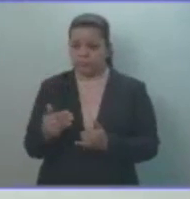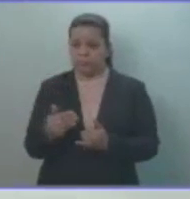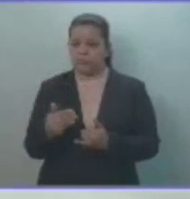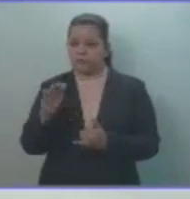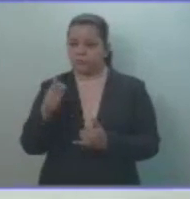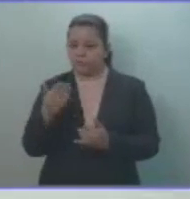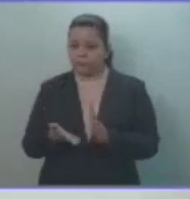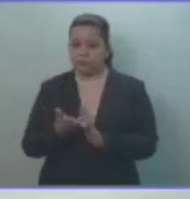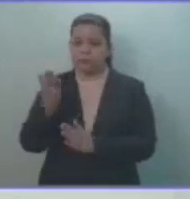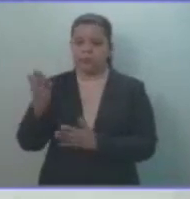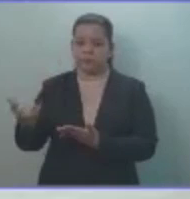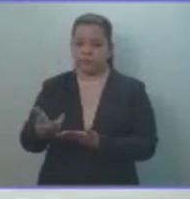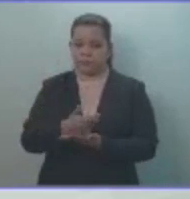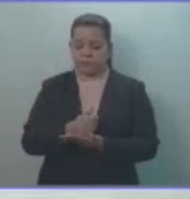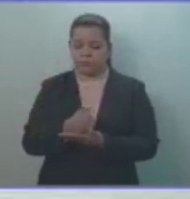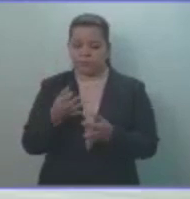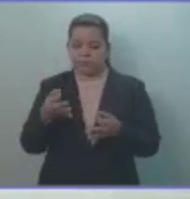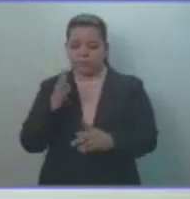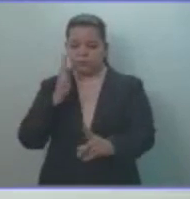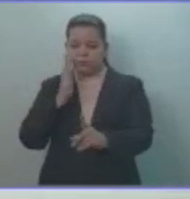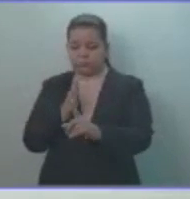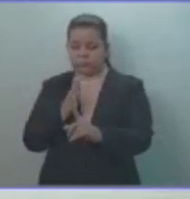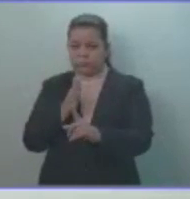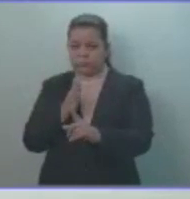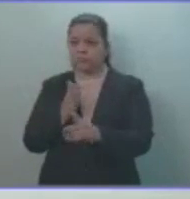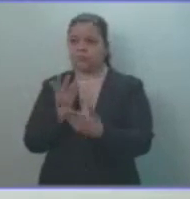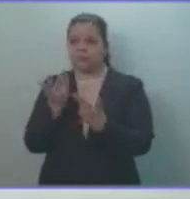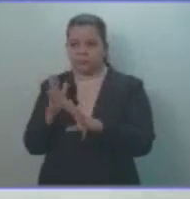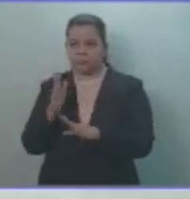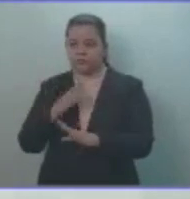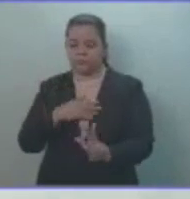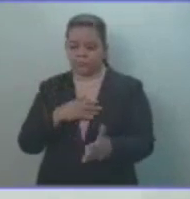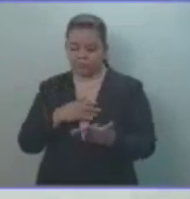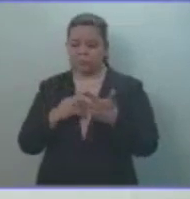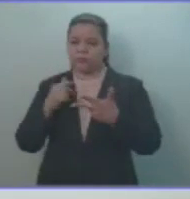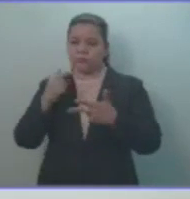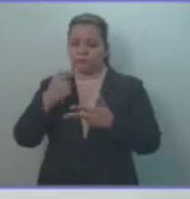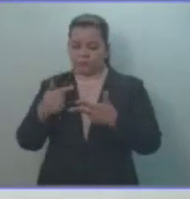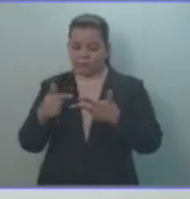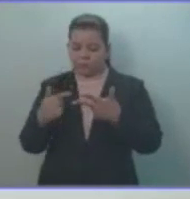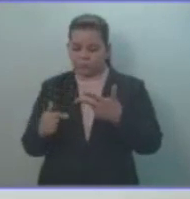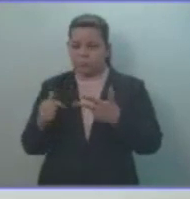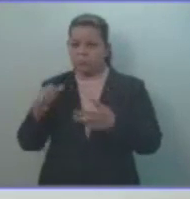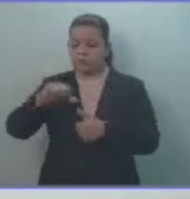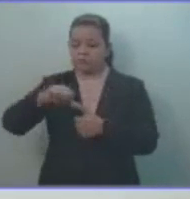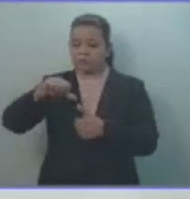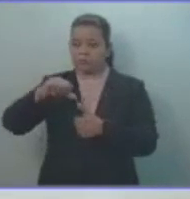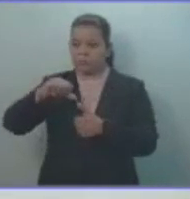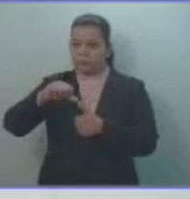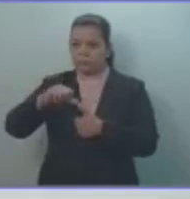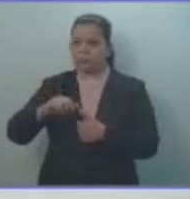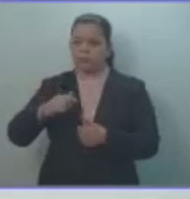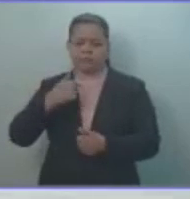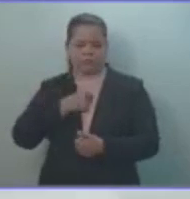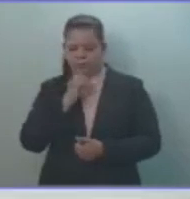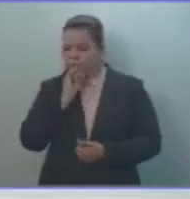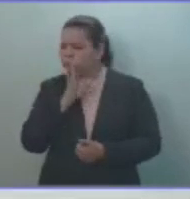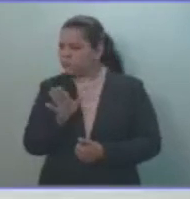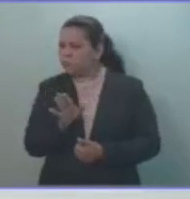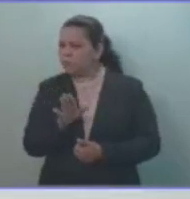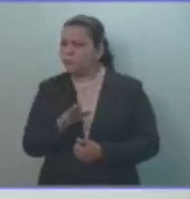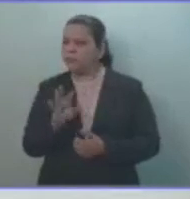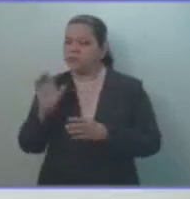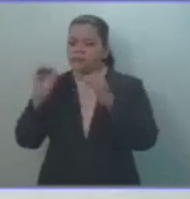receptor de inversión extranjera directa, colocándose en el tercer lugar de Centroamérica. Y eso no lo digo yo, lo